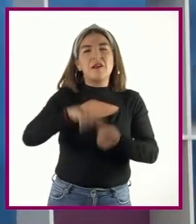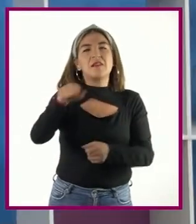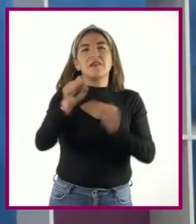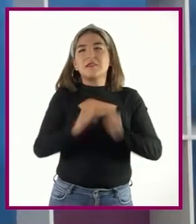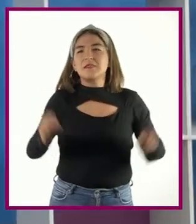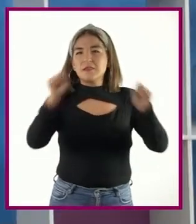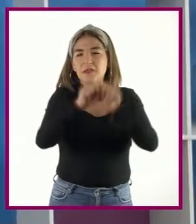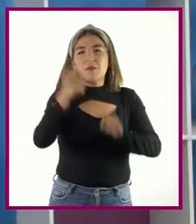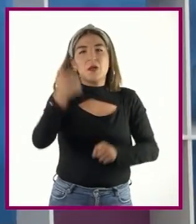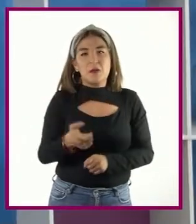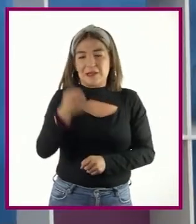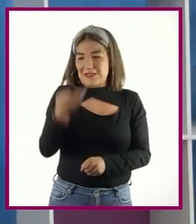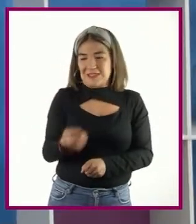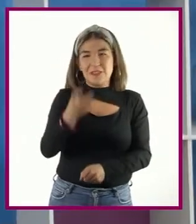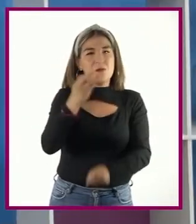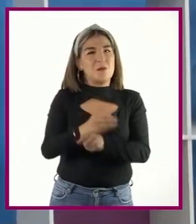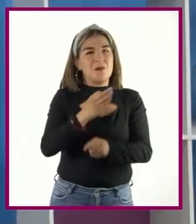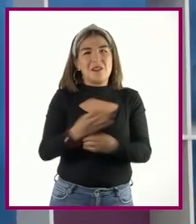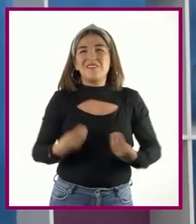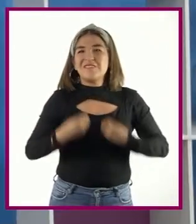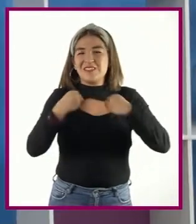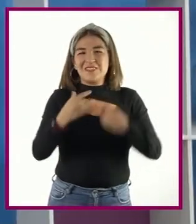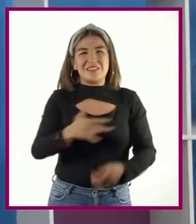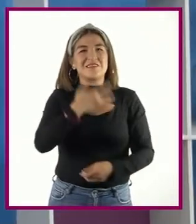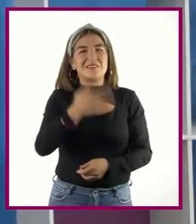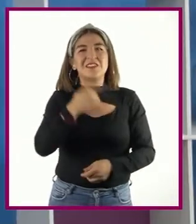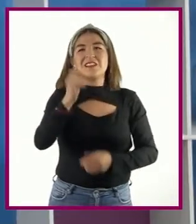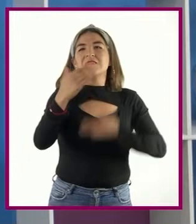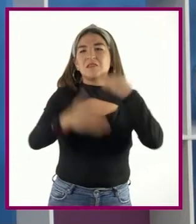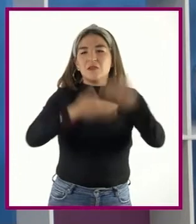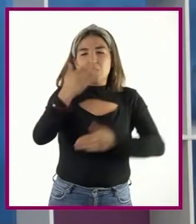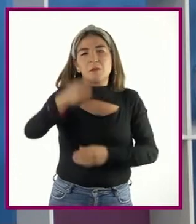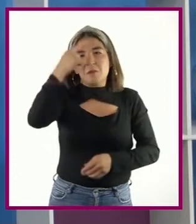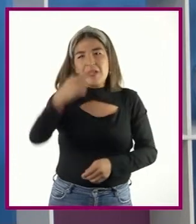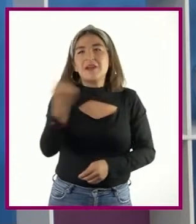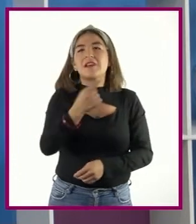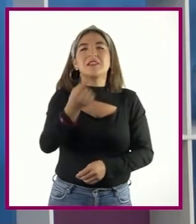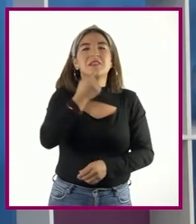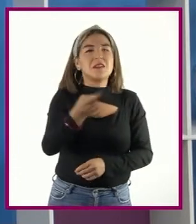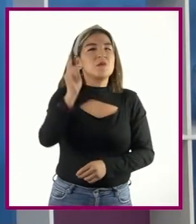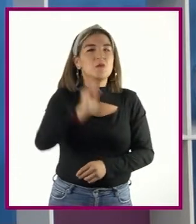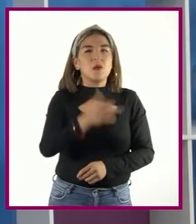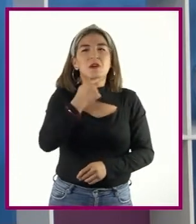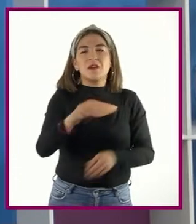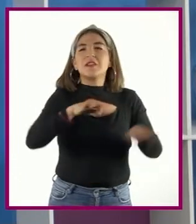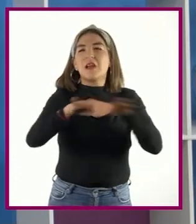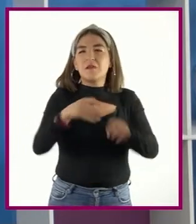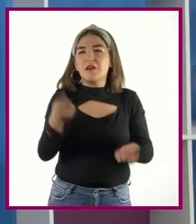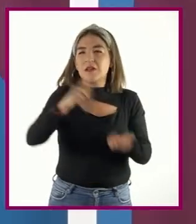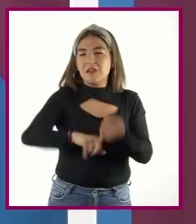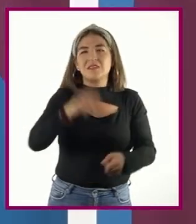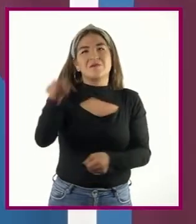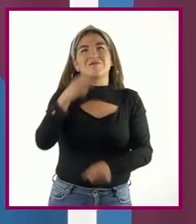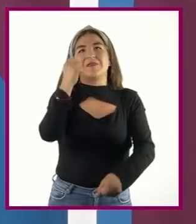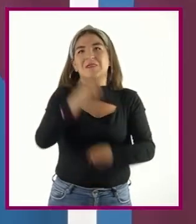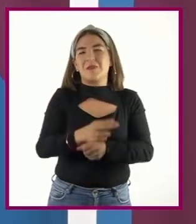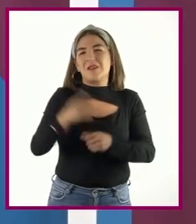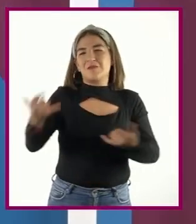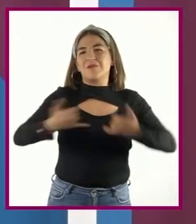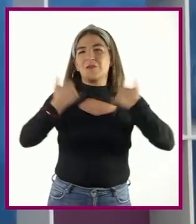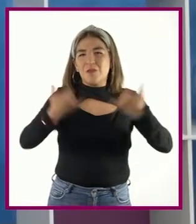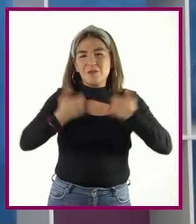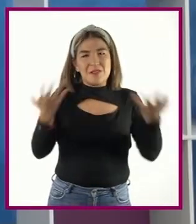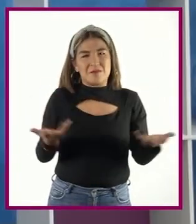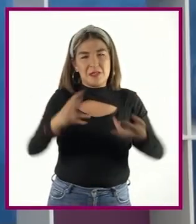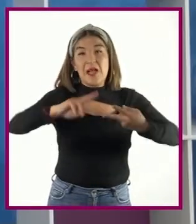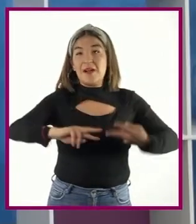sistema económico como el que vivimos que se desarrollan las condiciones para que niñas y niños trabajen desde temprana edad. Y por el